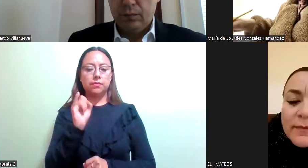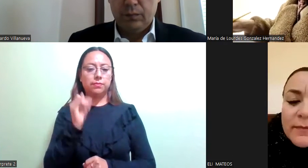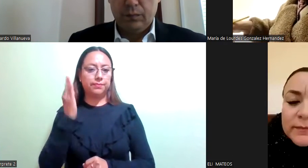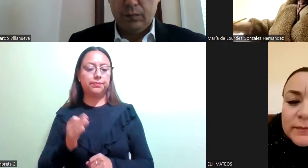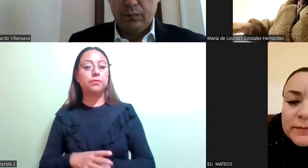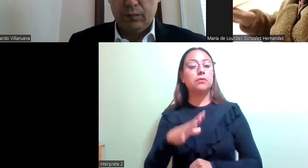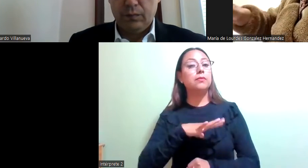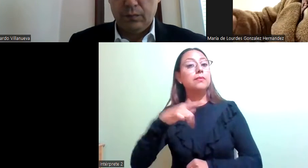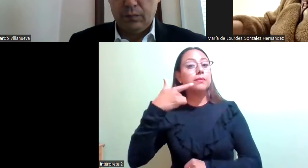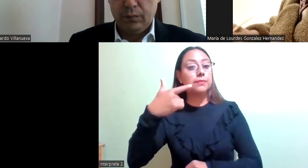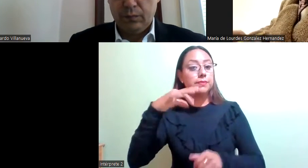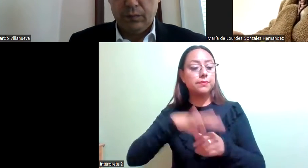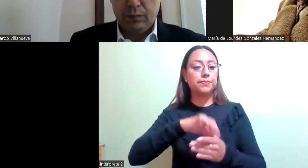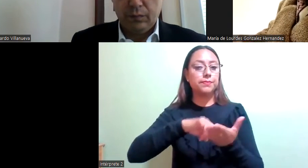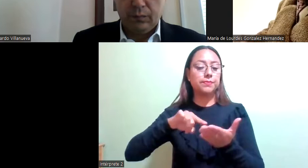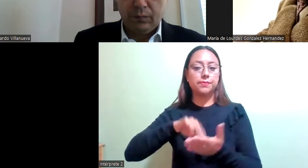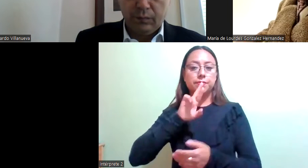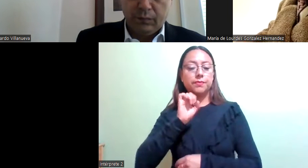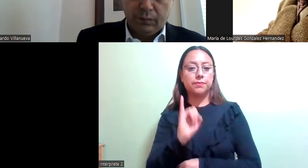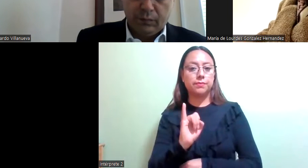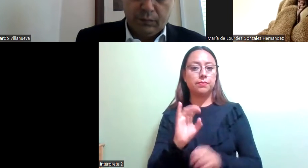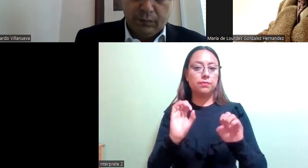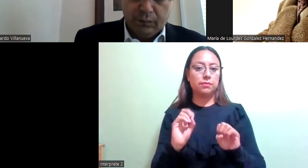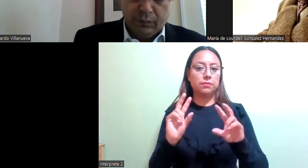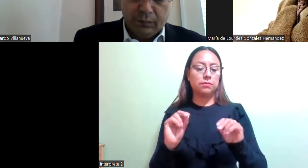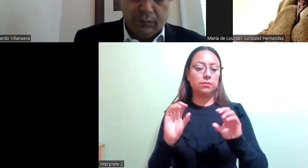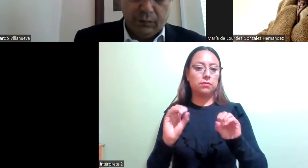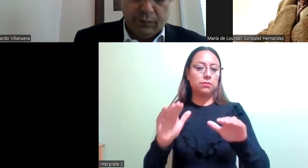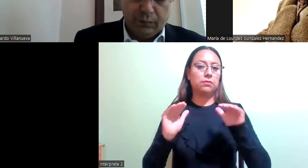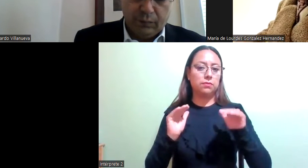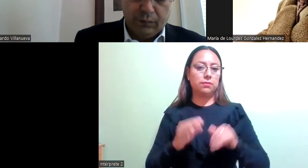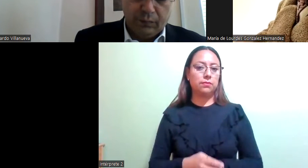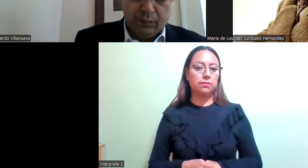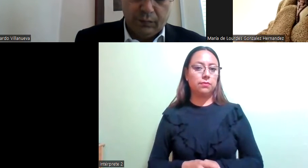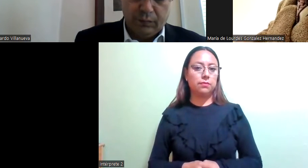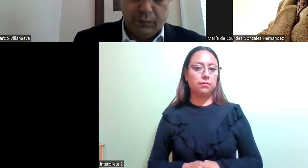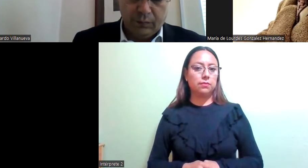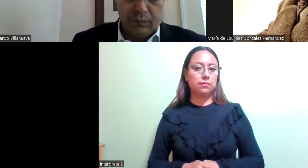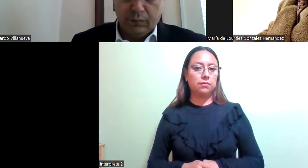a favor, 0 en Sí, a contra, favor, 0 por favor. abstenciones.